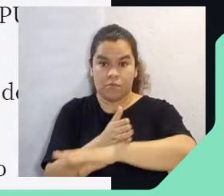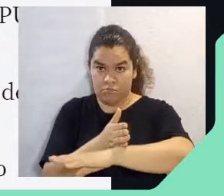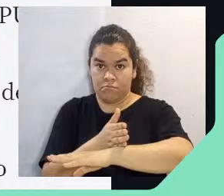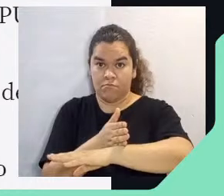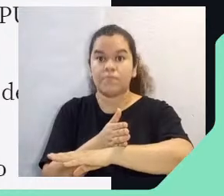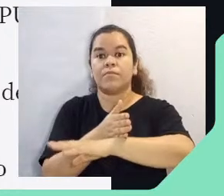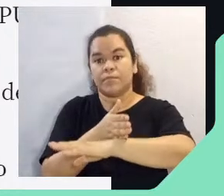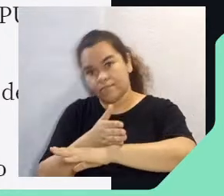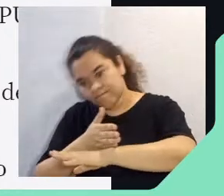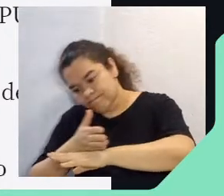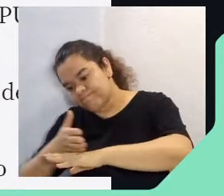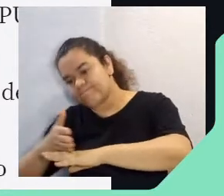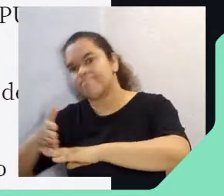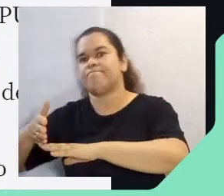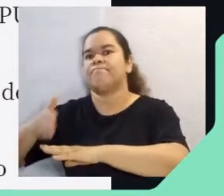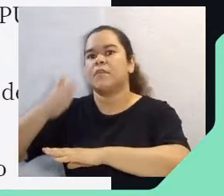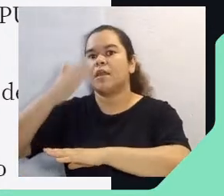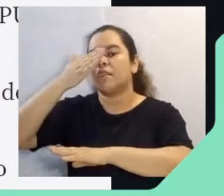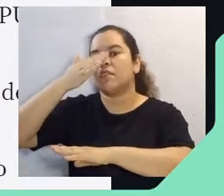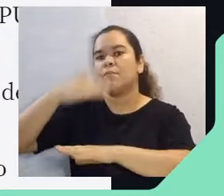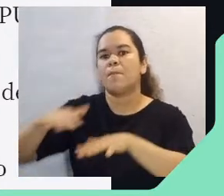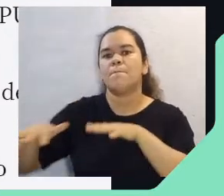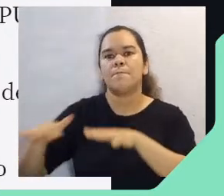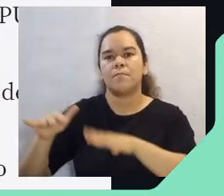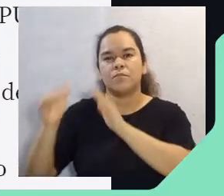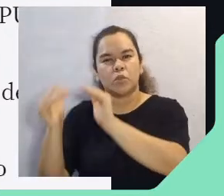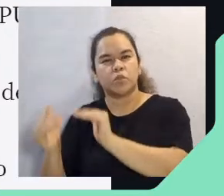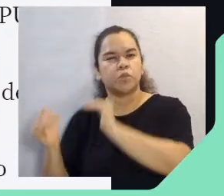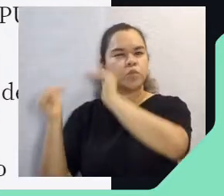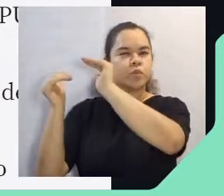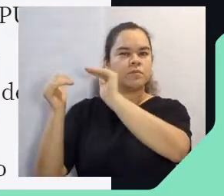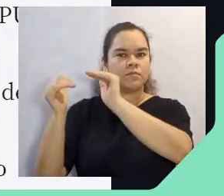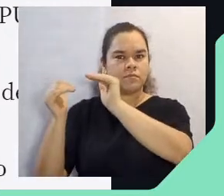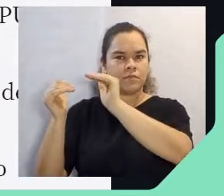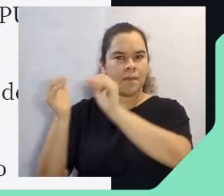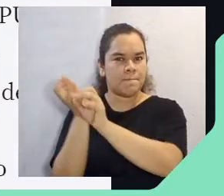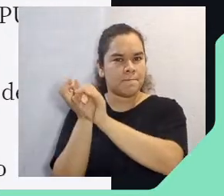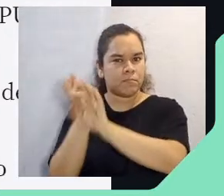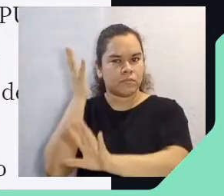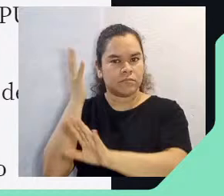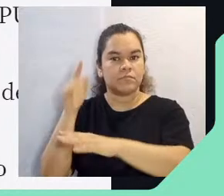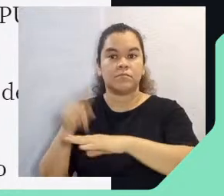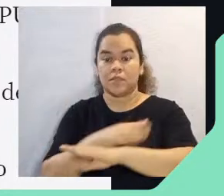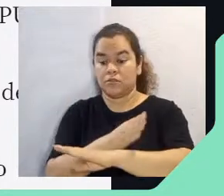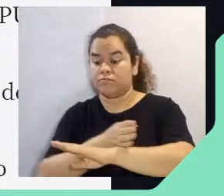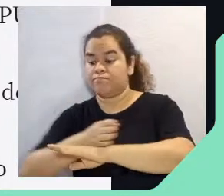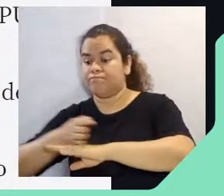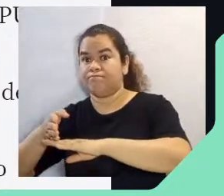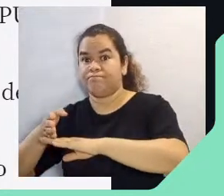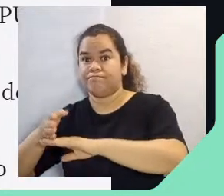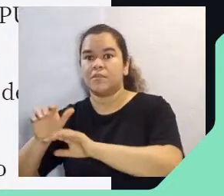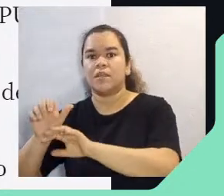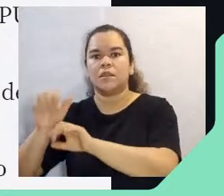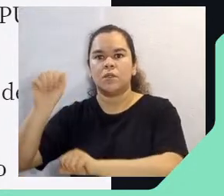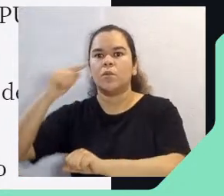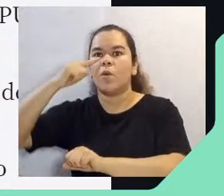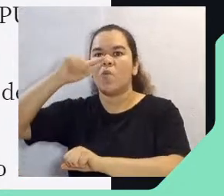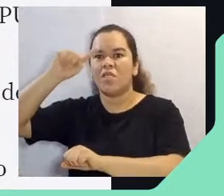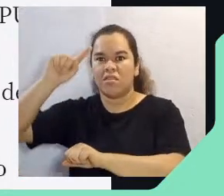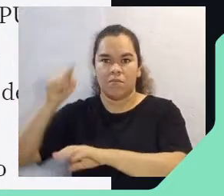ya con un ciclo superior que nos va a acercar a los